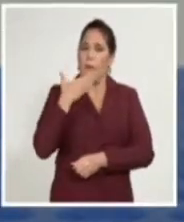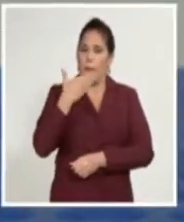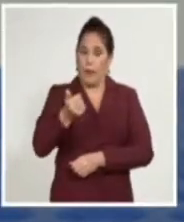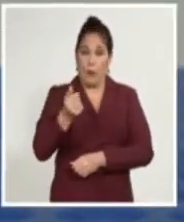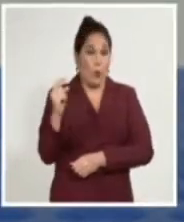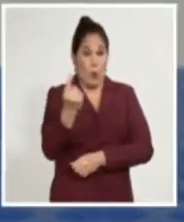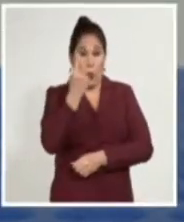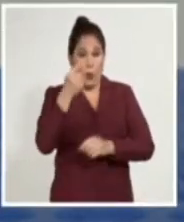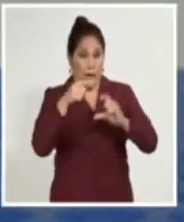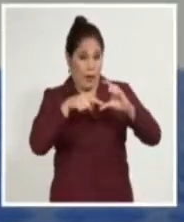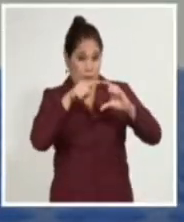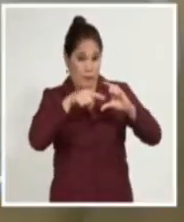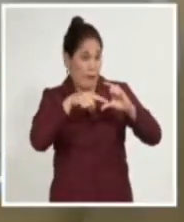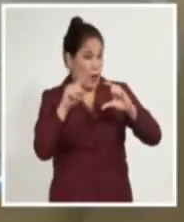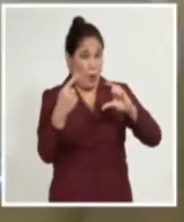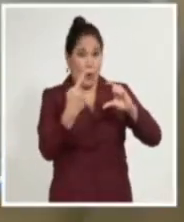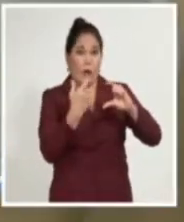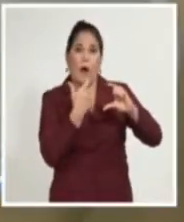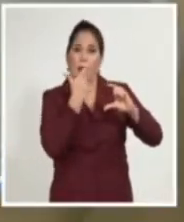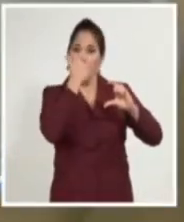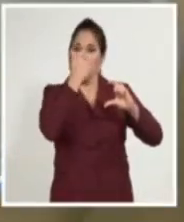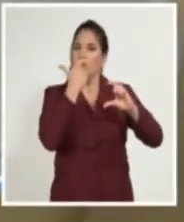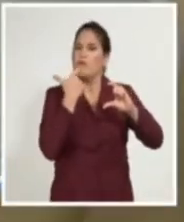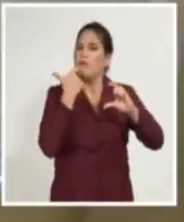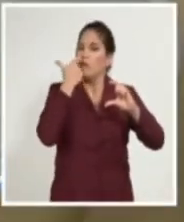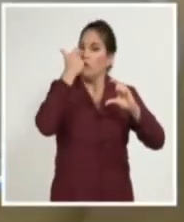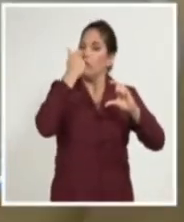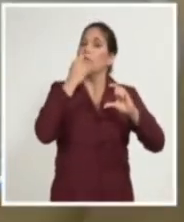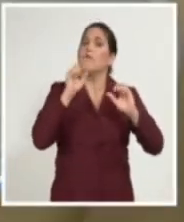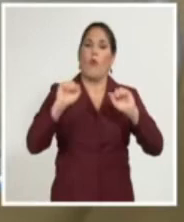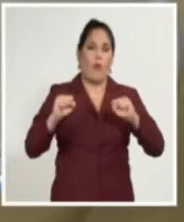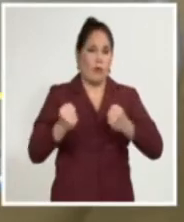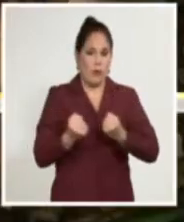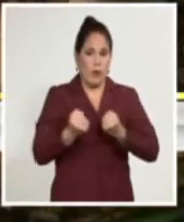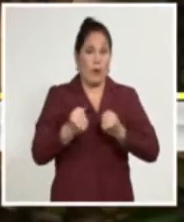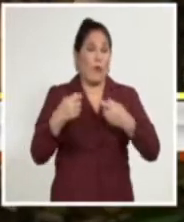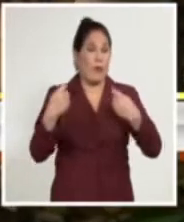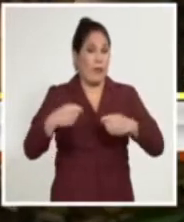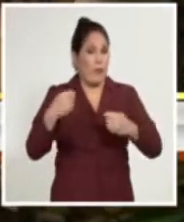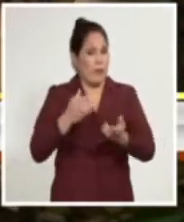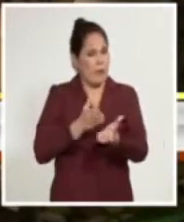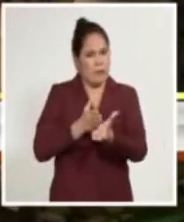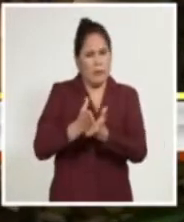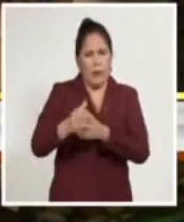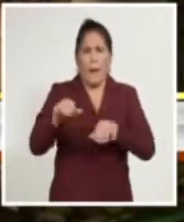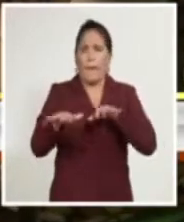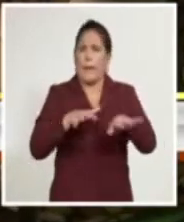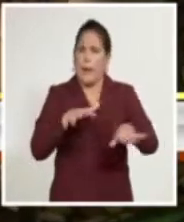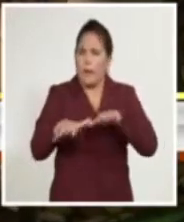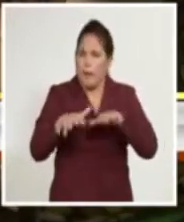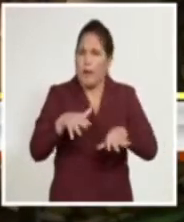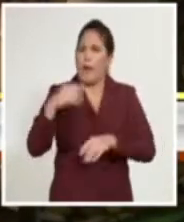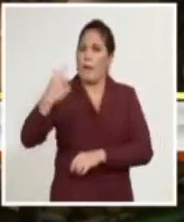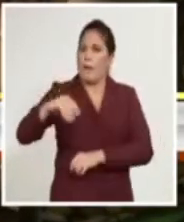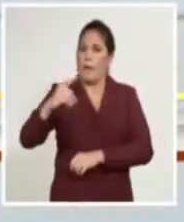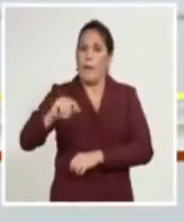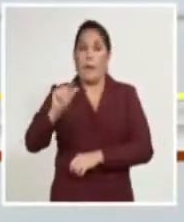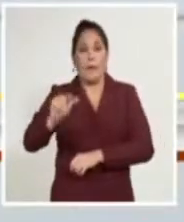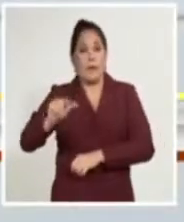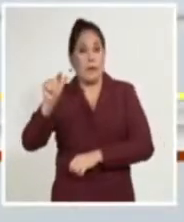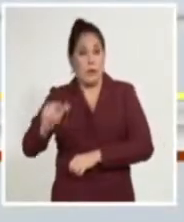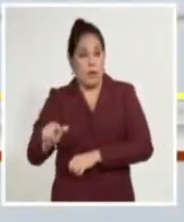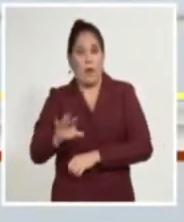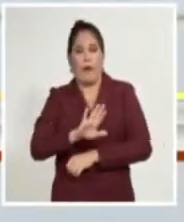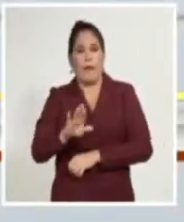El único candidato vacunal anti-COVID-19 para uso nasal en la nación avanza en ensayos clínicos a convalecientes y como